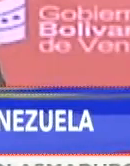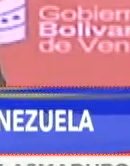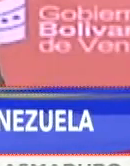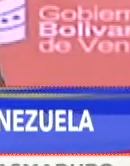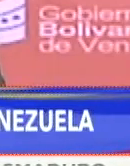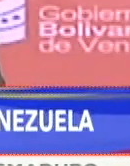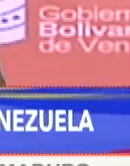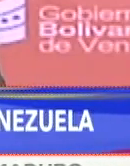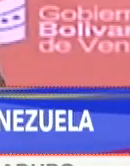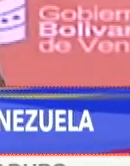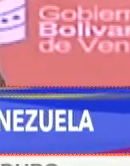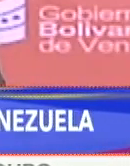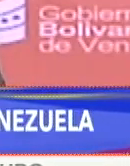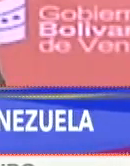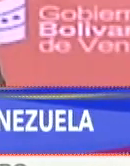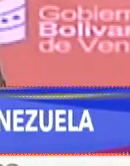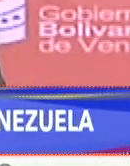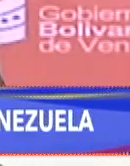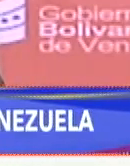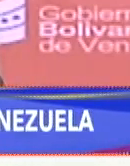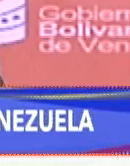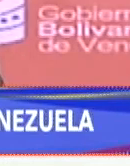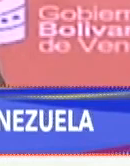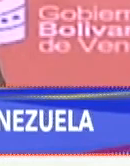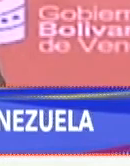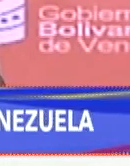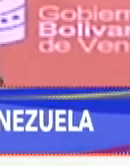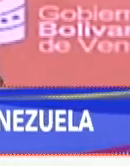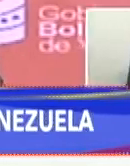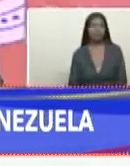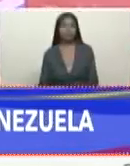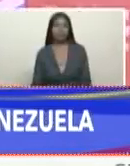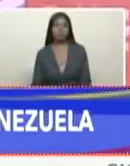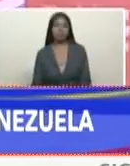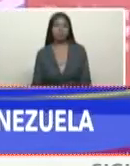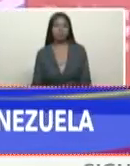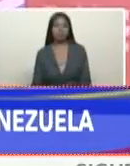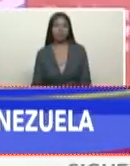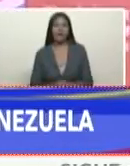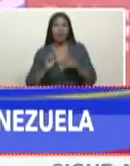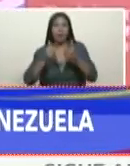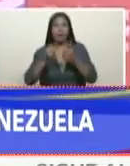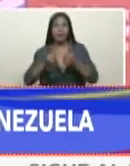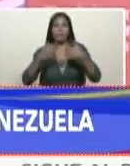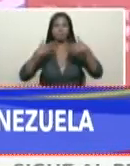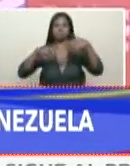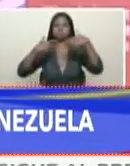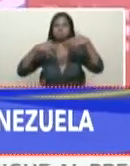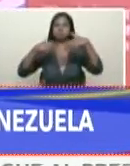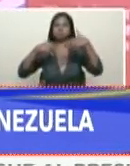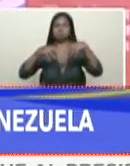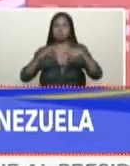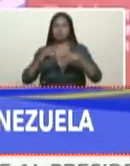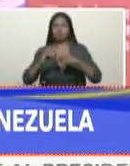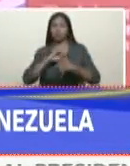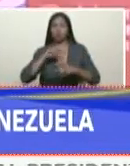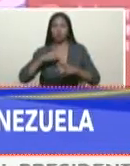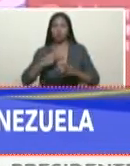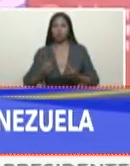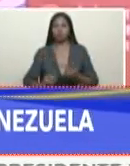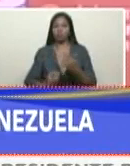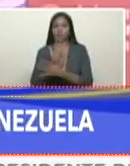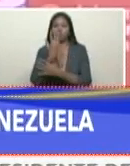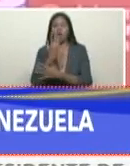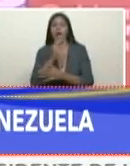Convoqué a la Asamblea Nacional Constituyente el 1 de mayo. En plena guarimba fundé el movimiento